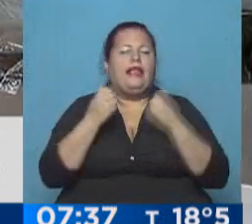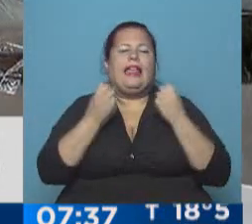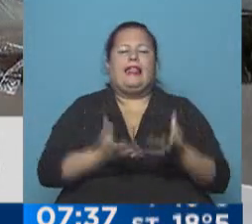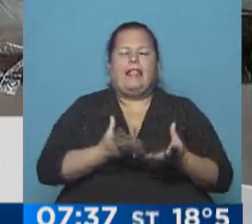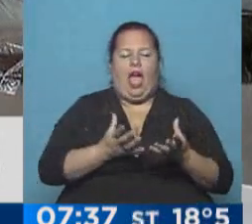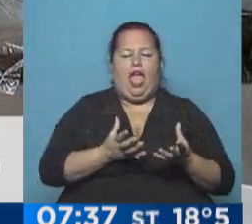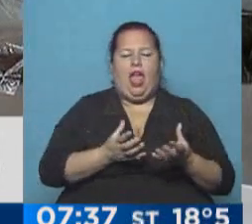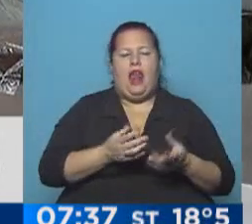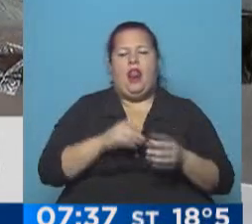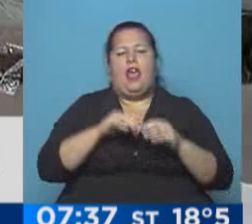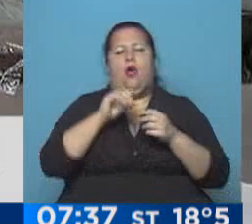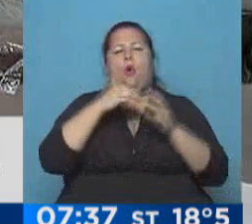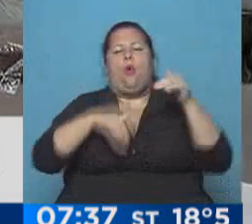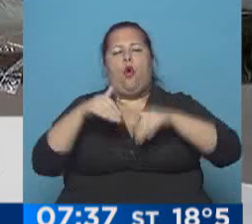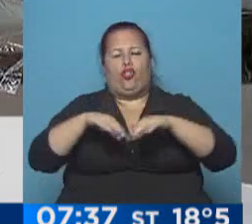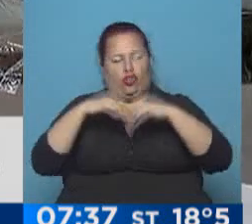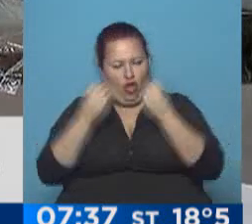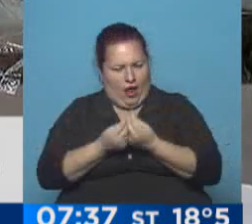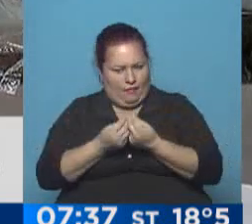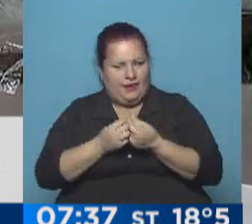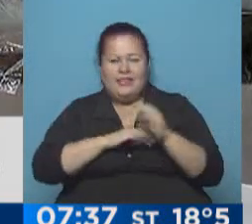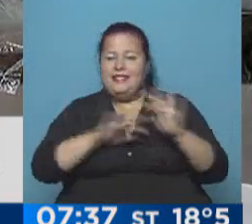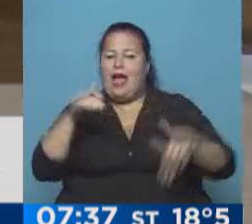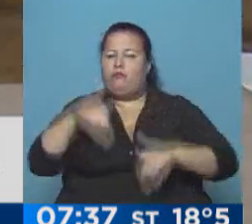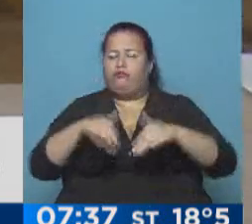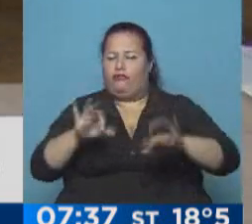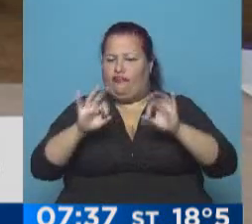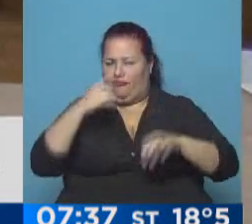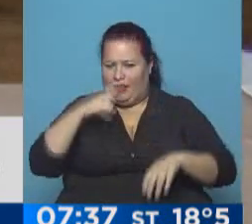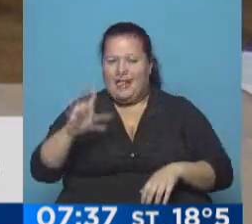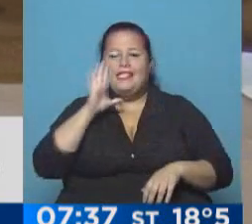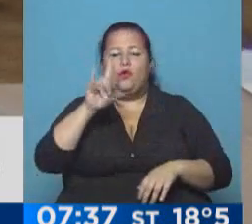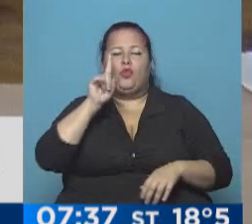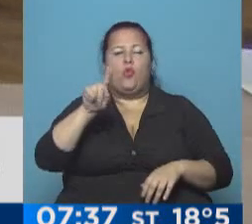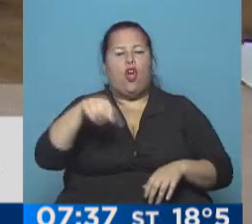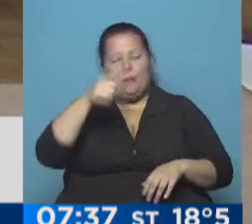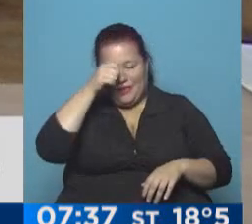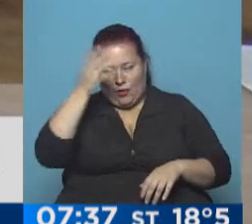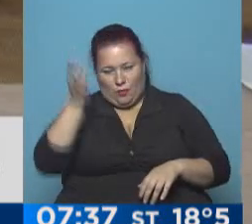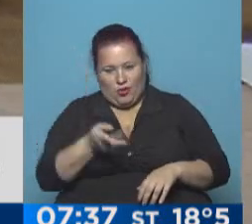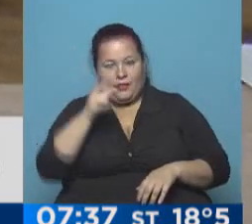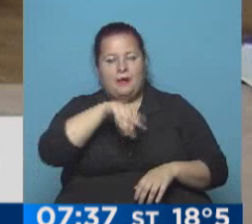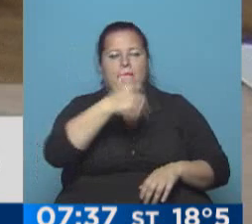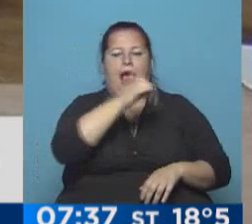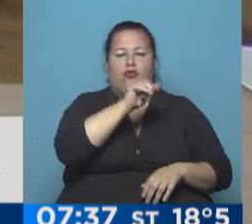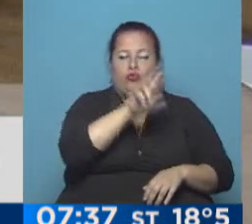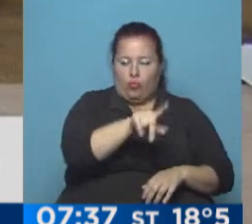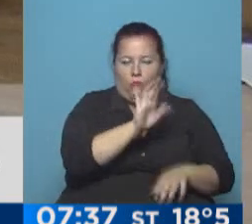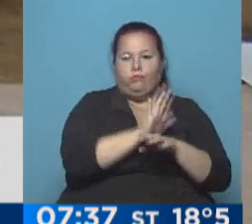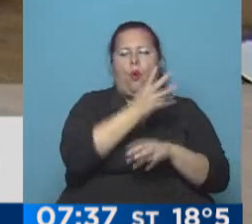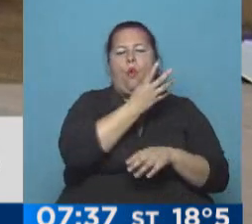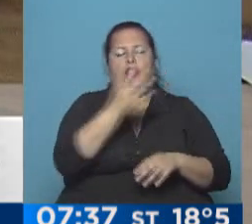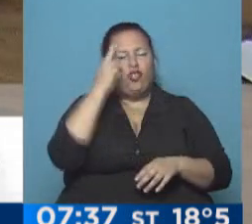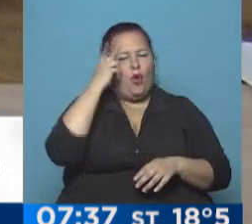justamente el reparto de votos ya con la elección concluida 51,6 4% para mansur es decir